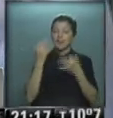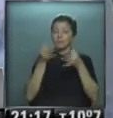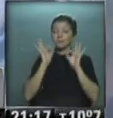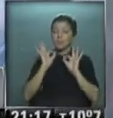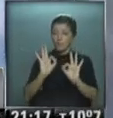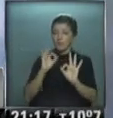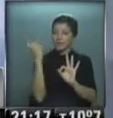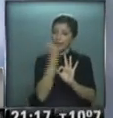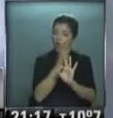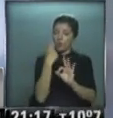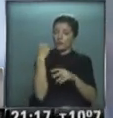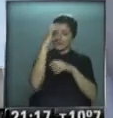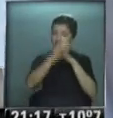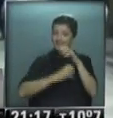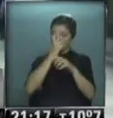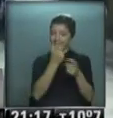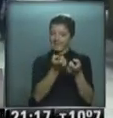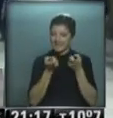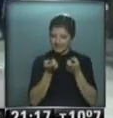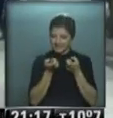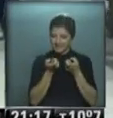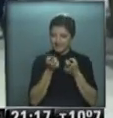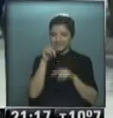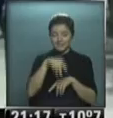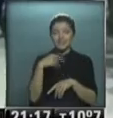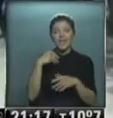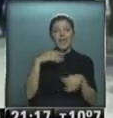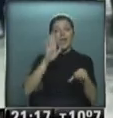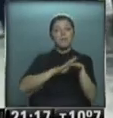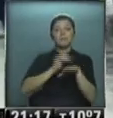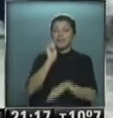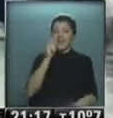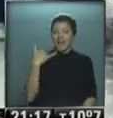dos posiciones orbitales que